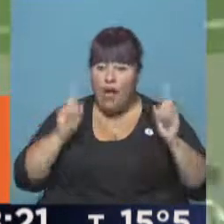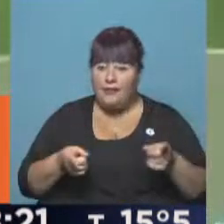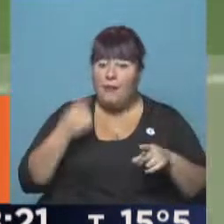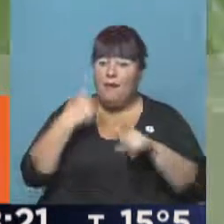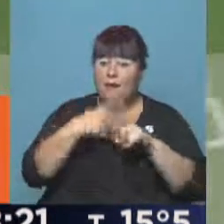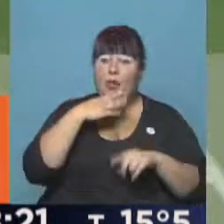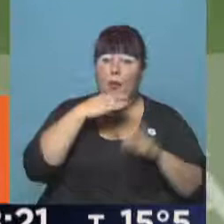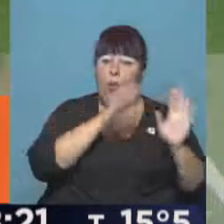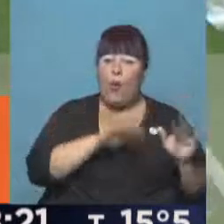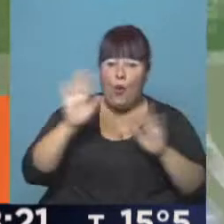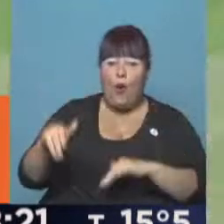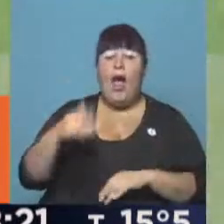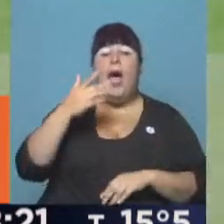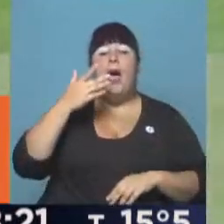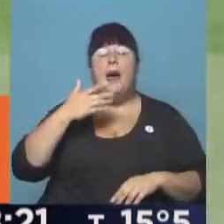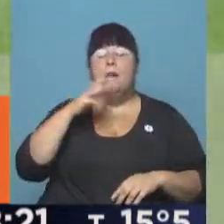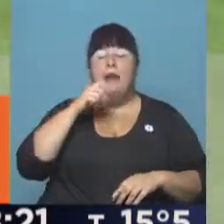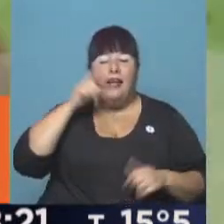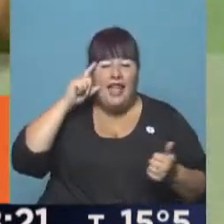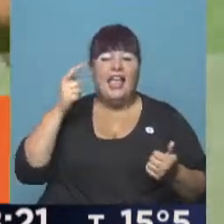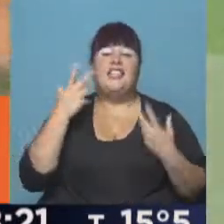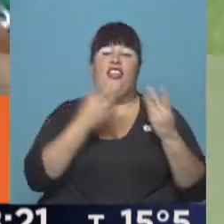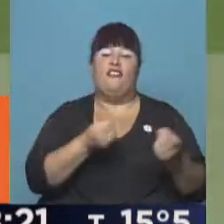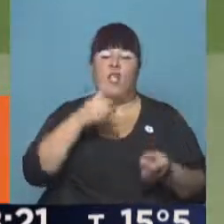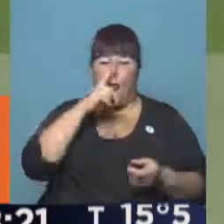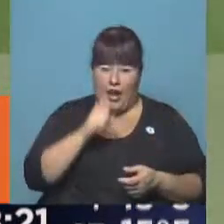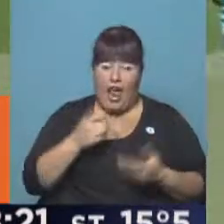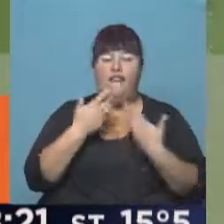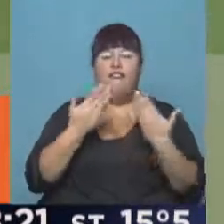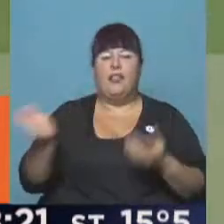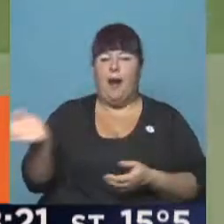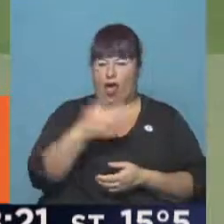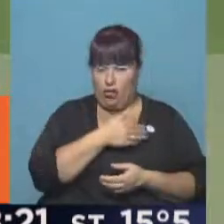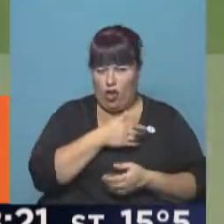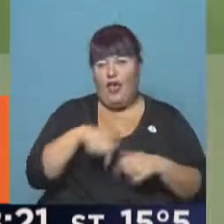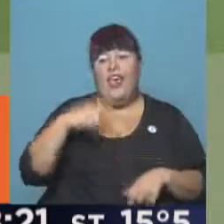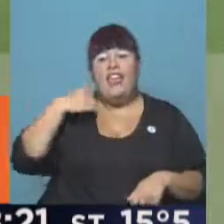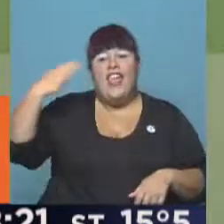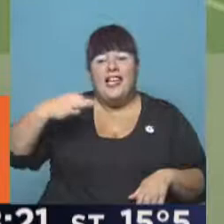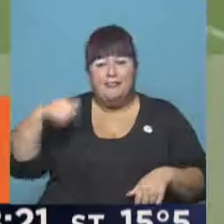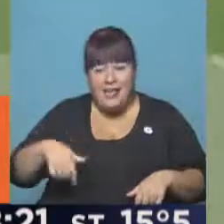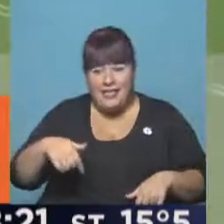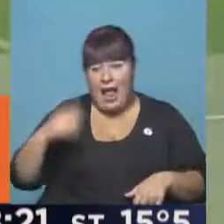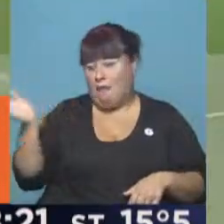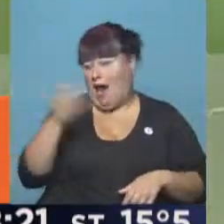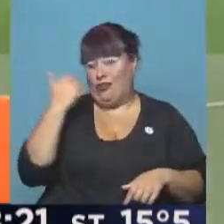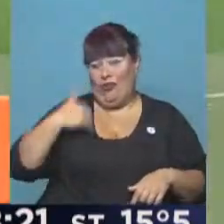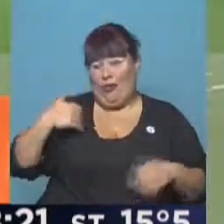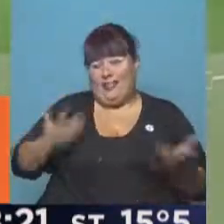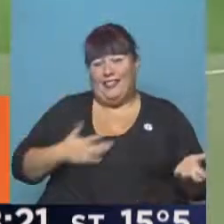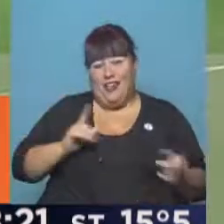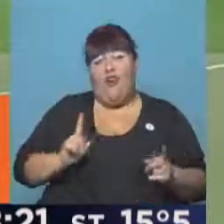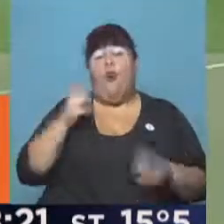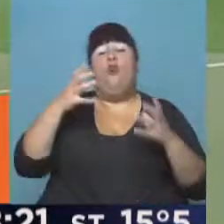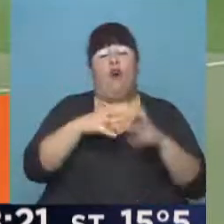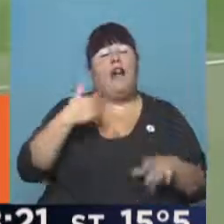festejar Boca Juniors, también Platense, también Defensores de Belgrano. Las felicitaciones para ellos en un día tan especial para todos nosotros y para el